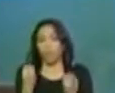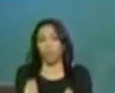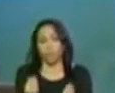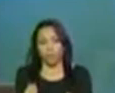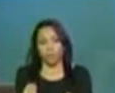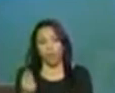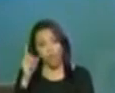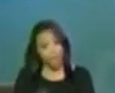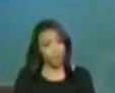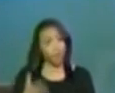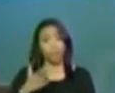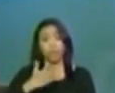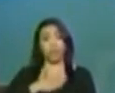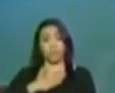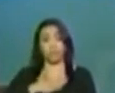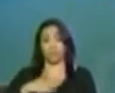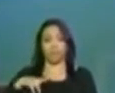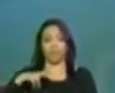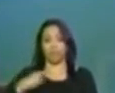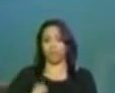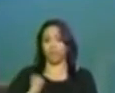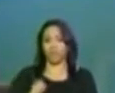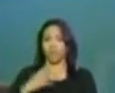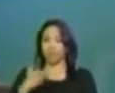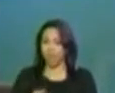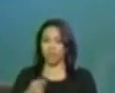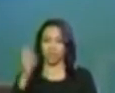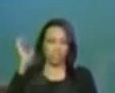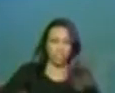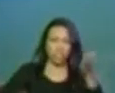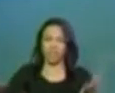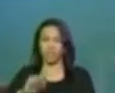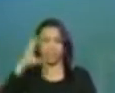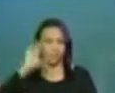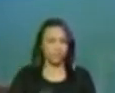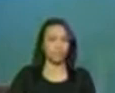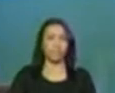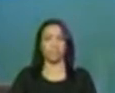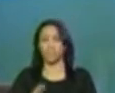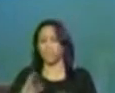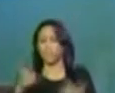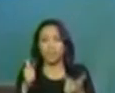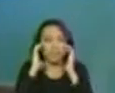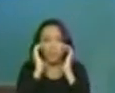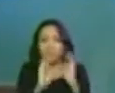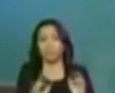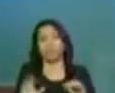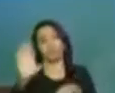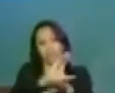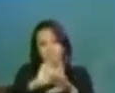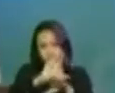Una agresión. No a mi persona. Una agresión a la ciudadanía, a la democracia y a la